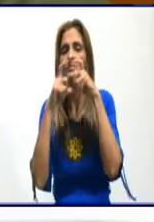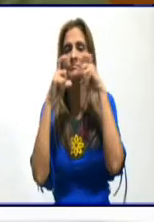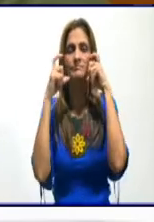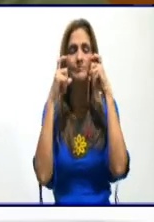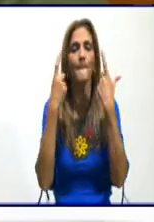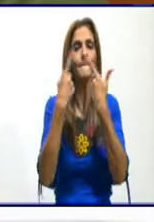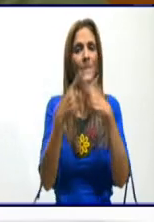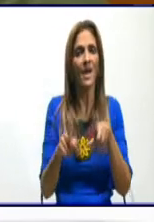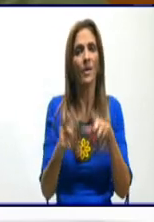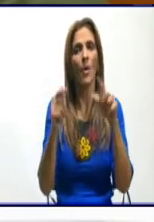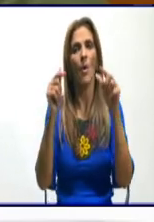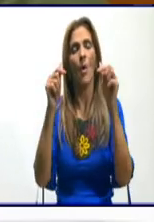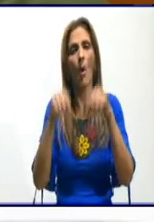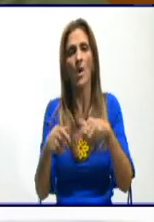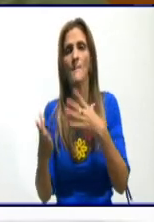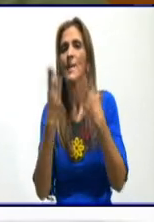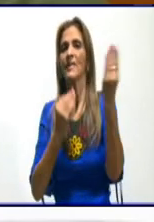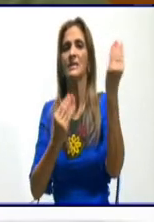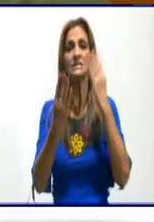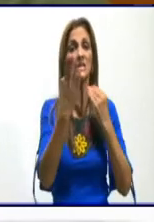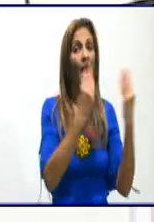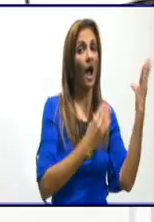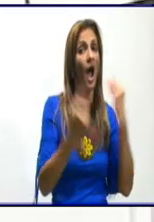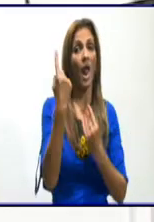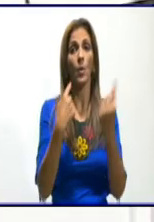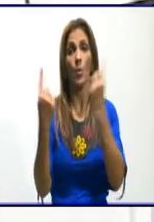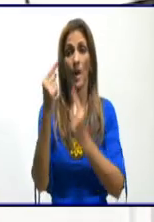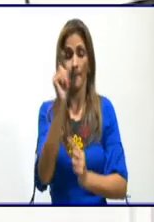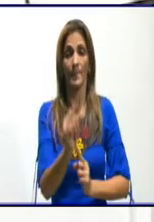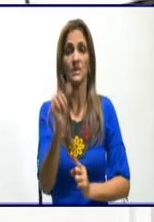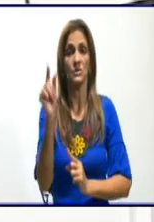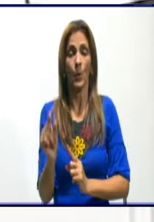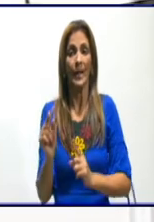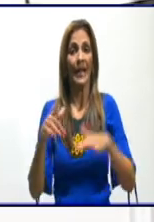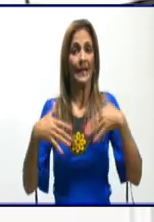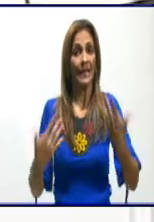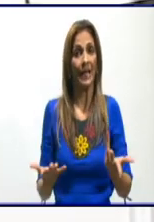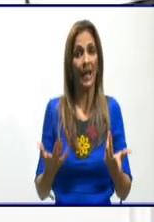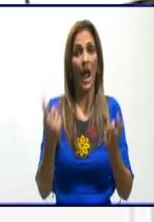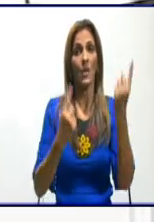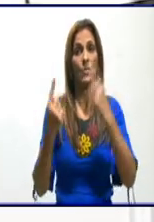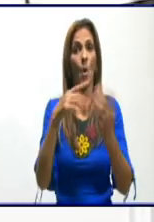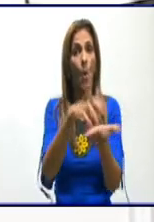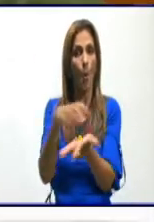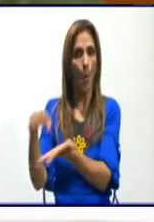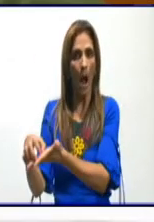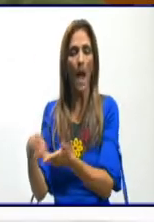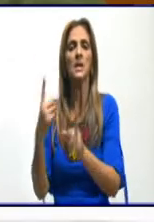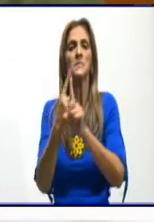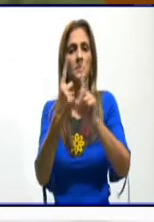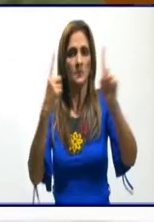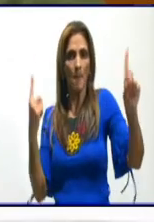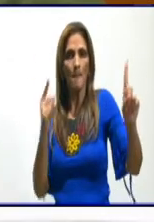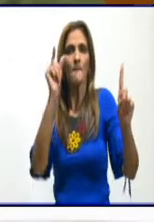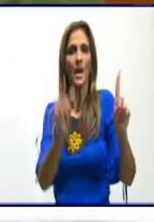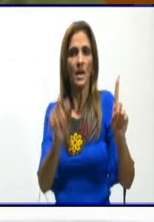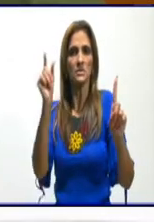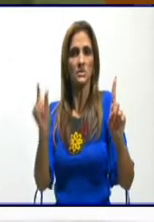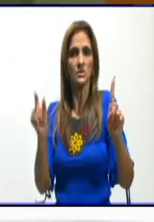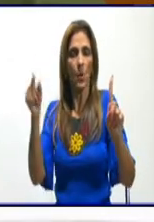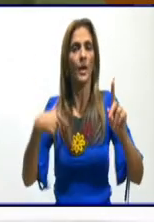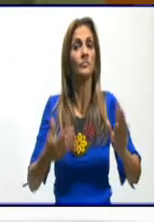un grupo comunitario que nos reunimos en el centro de bayamo que había lugar donde se mantuvo el distanciamiento aún en el recibimiento a la